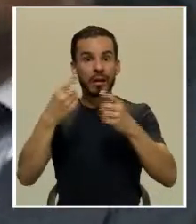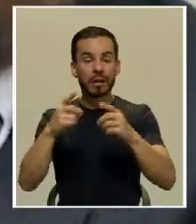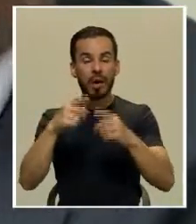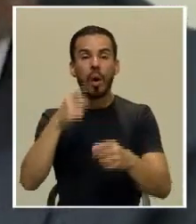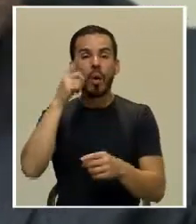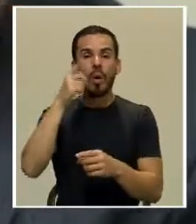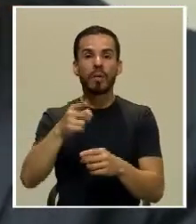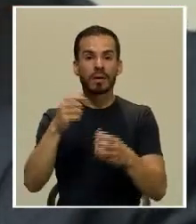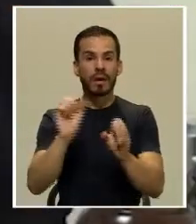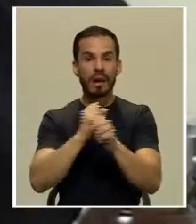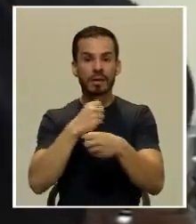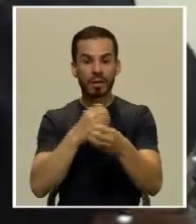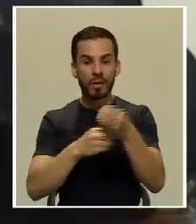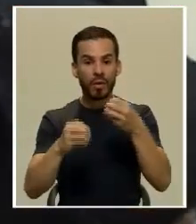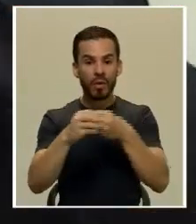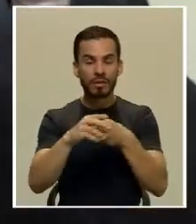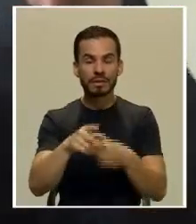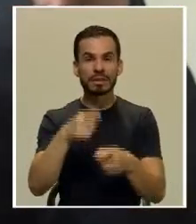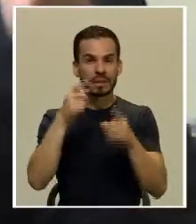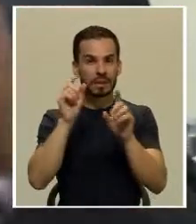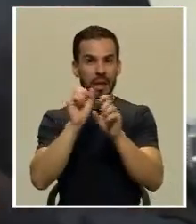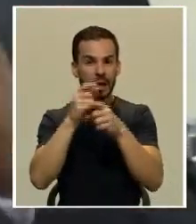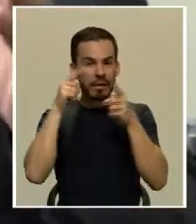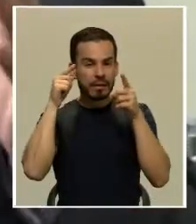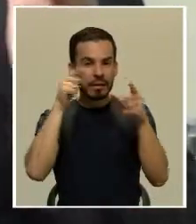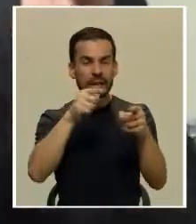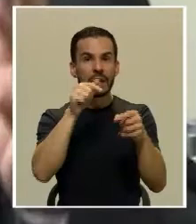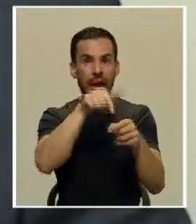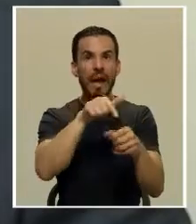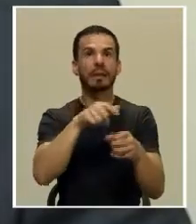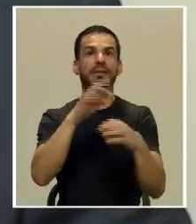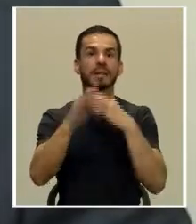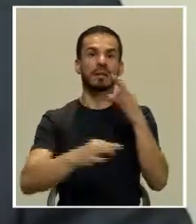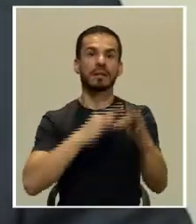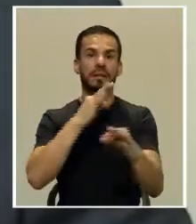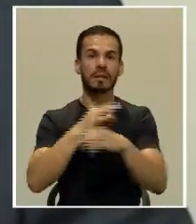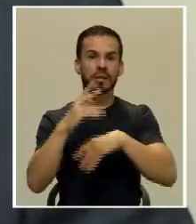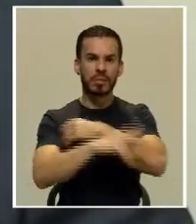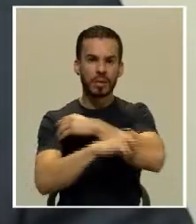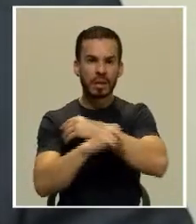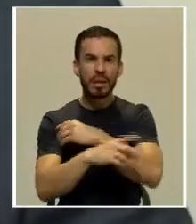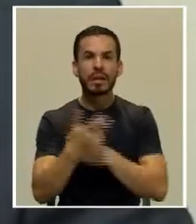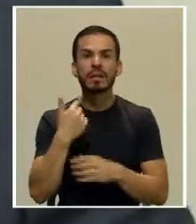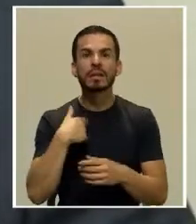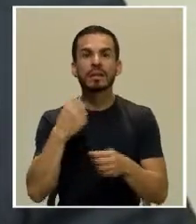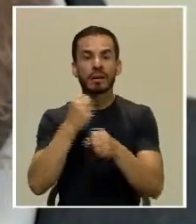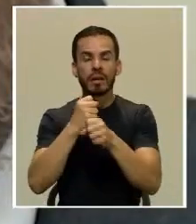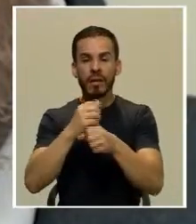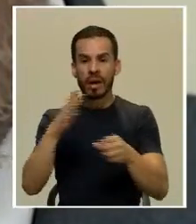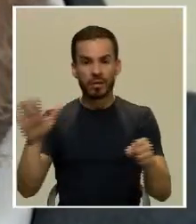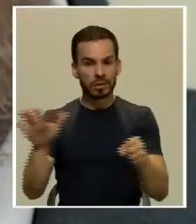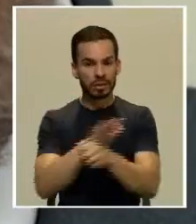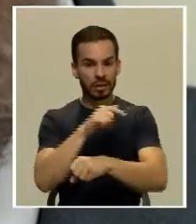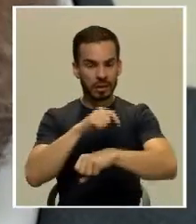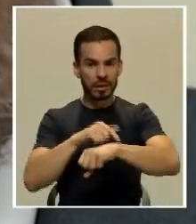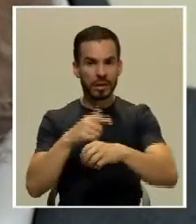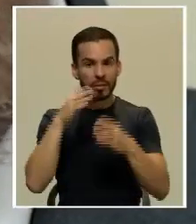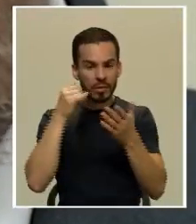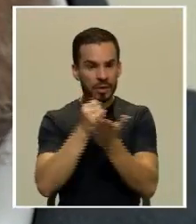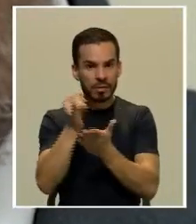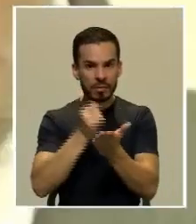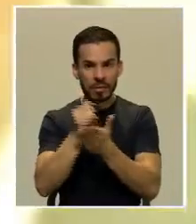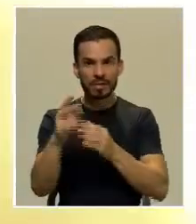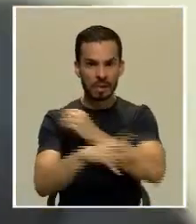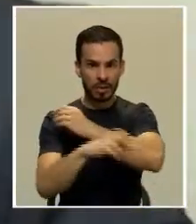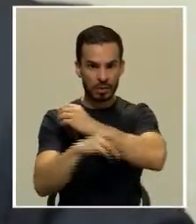casos obligó a crear una fiscalía diligente exclusiva para estos delitos, con funcionarios dedicados a tiempo completo investigando los